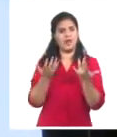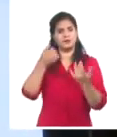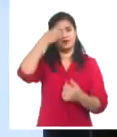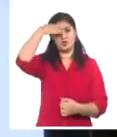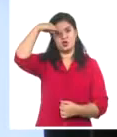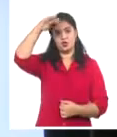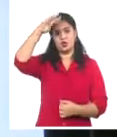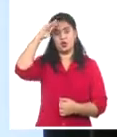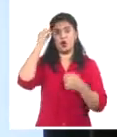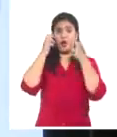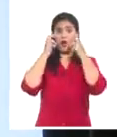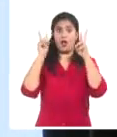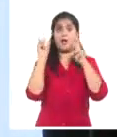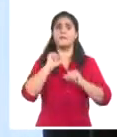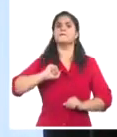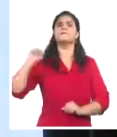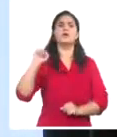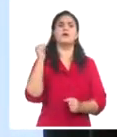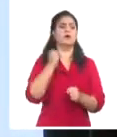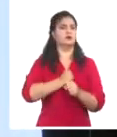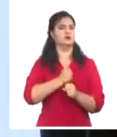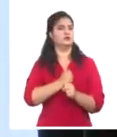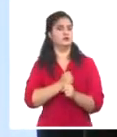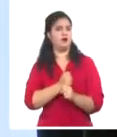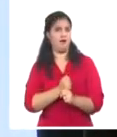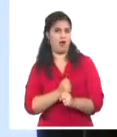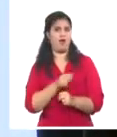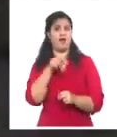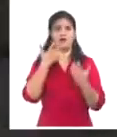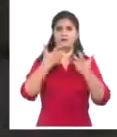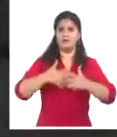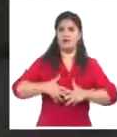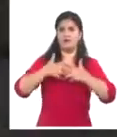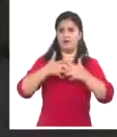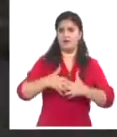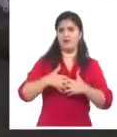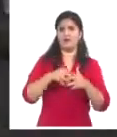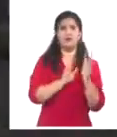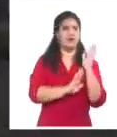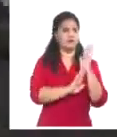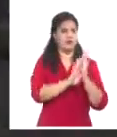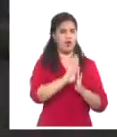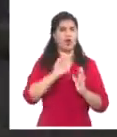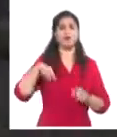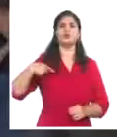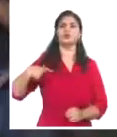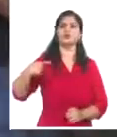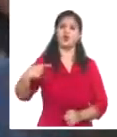la proyección de un país para generar riquezas y bienestar a la